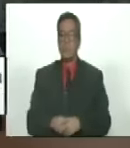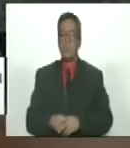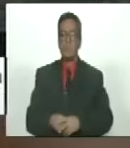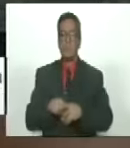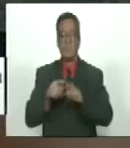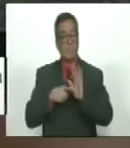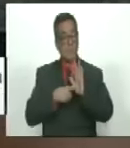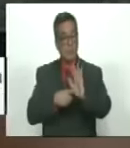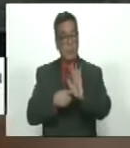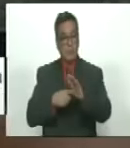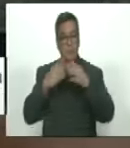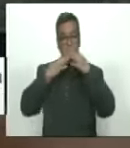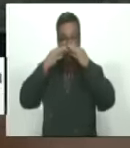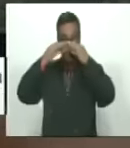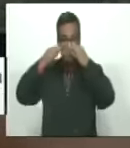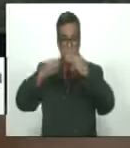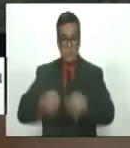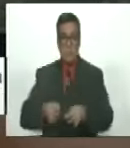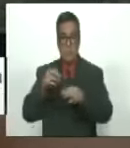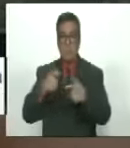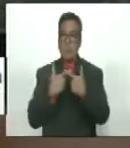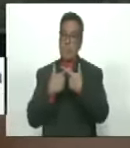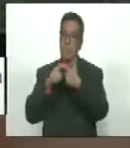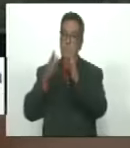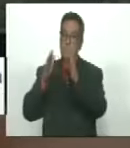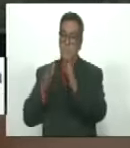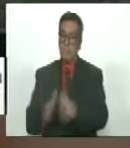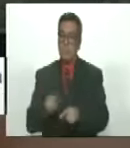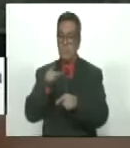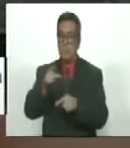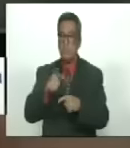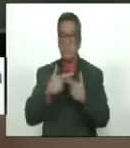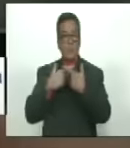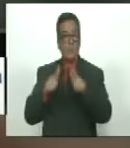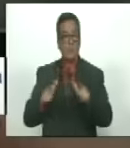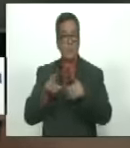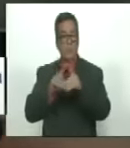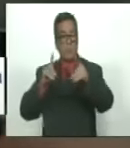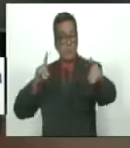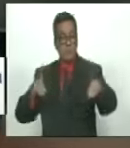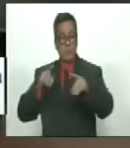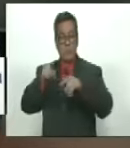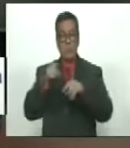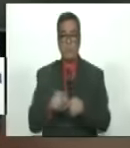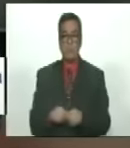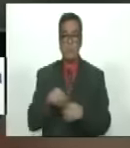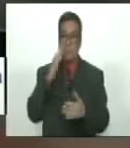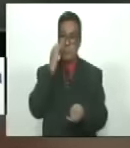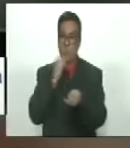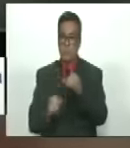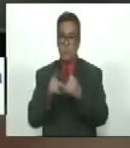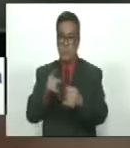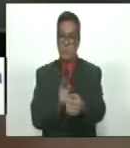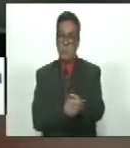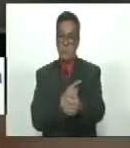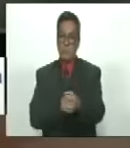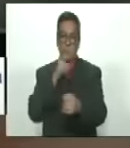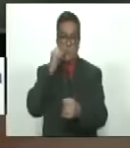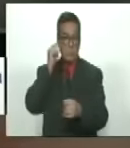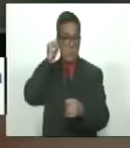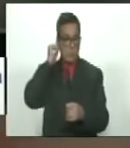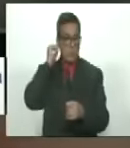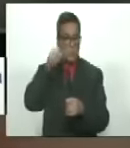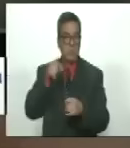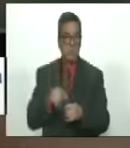la muestra inexorable de la libertad, de la independencia y de la soberanía. Y concluyo, hermanos y